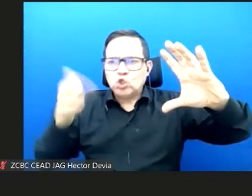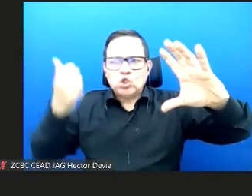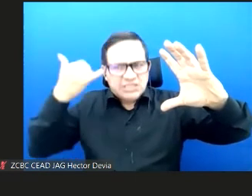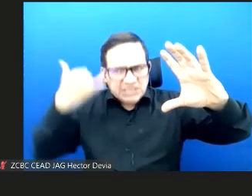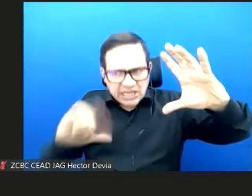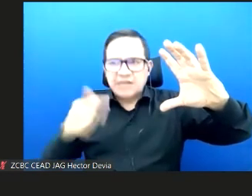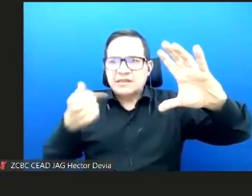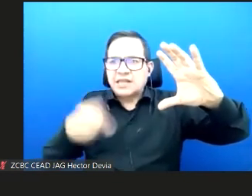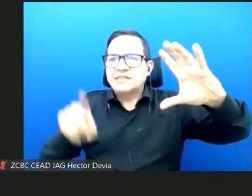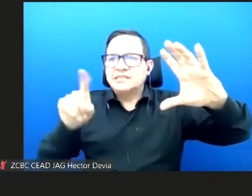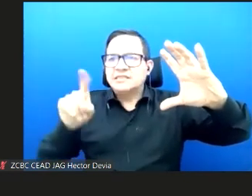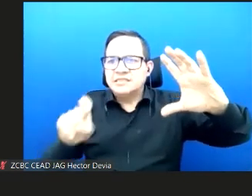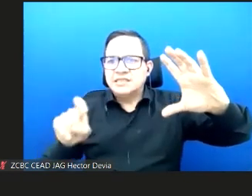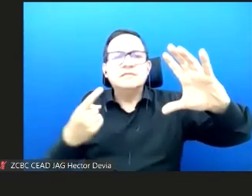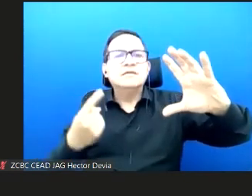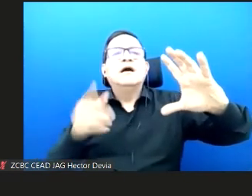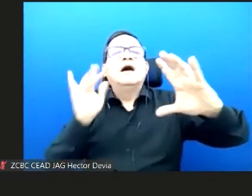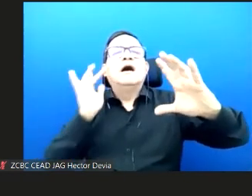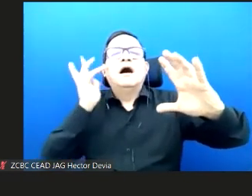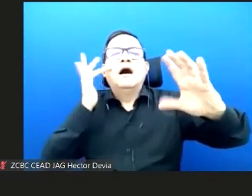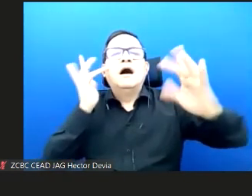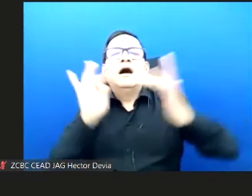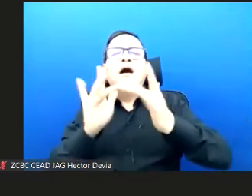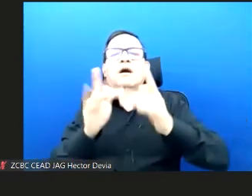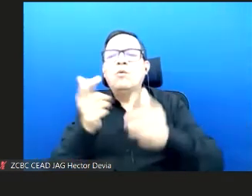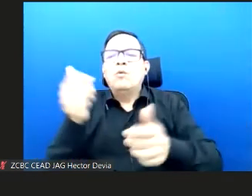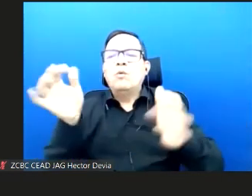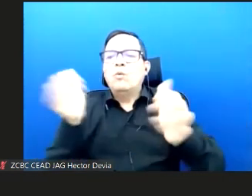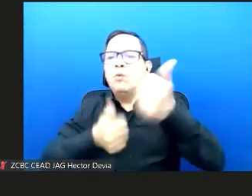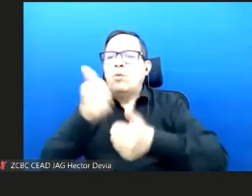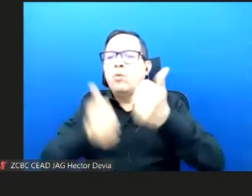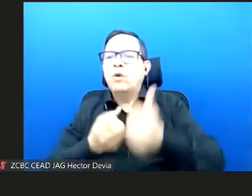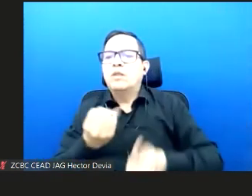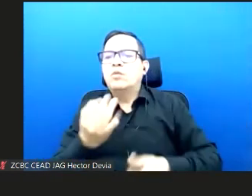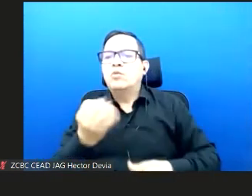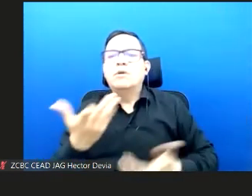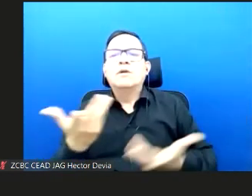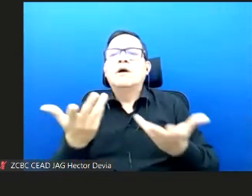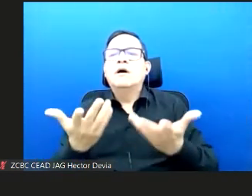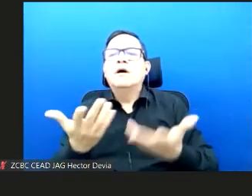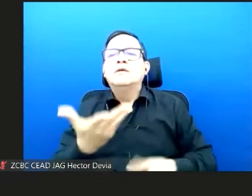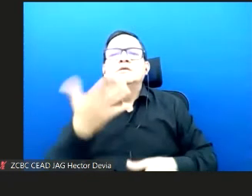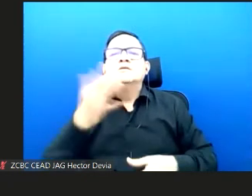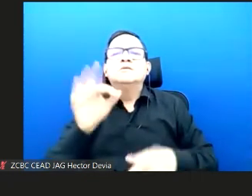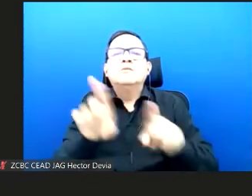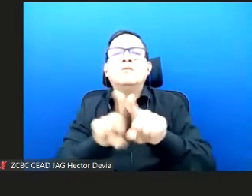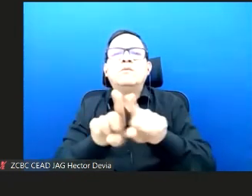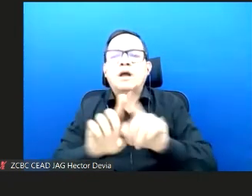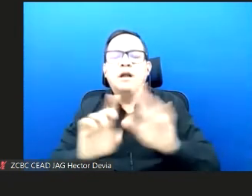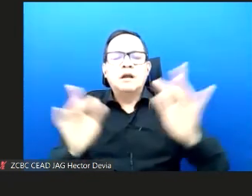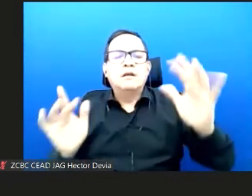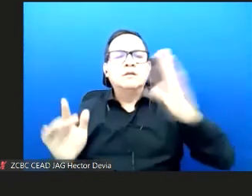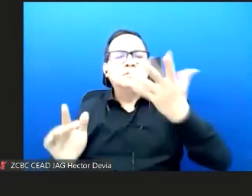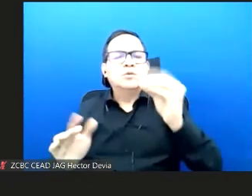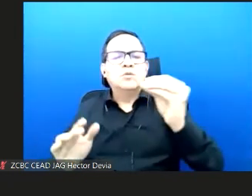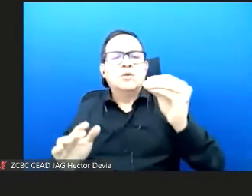me dé aquí, o para que me dé en total 50? ¿Qué número tendría que colocar acá?